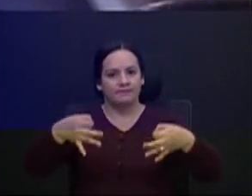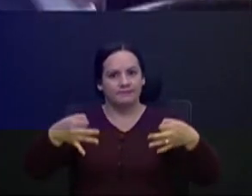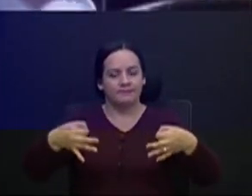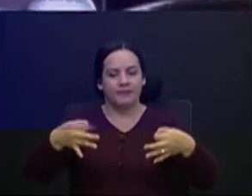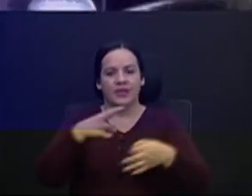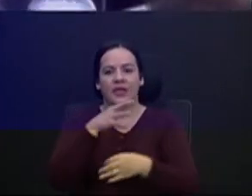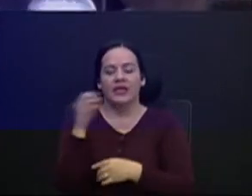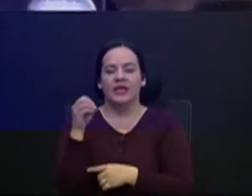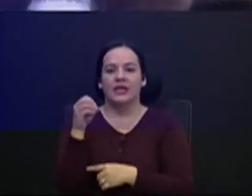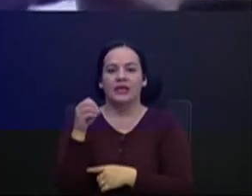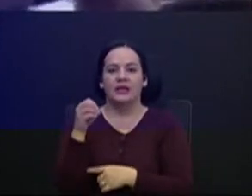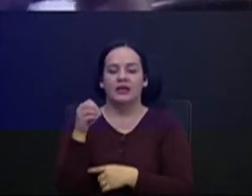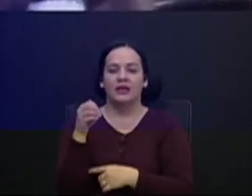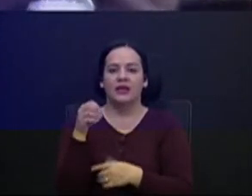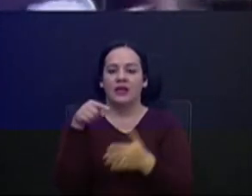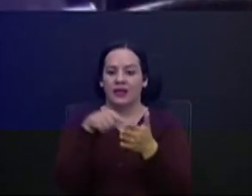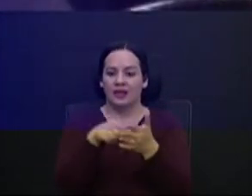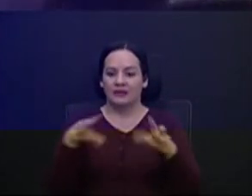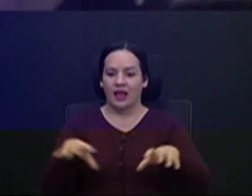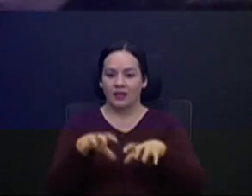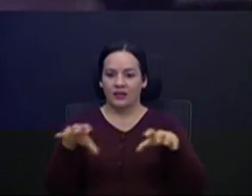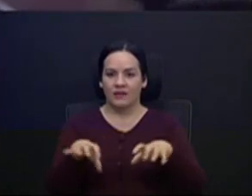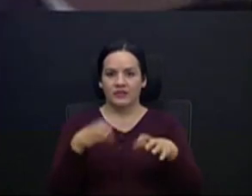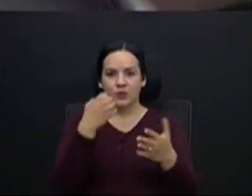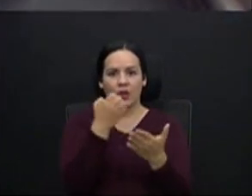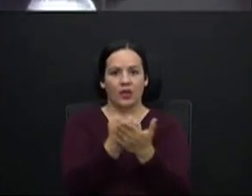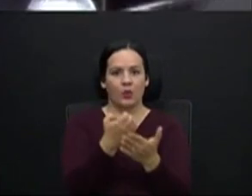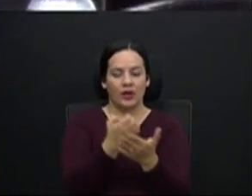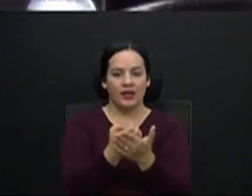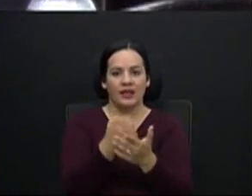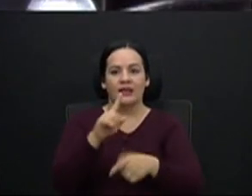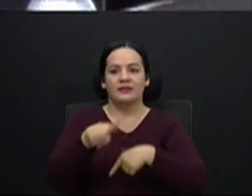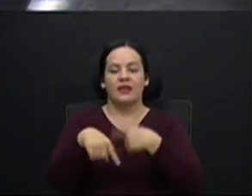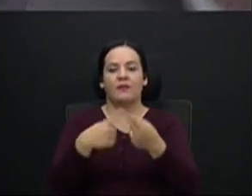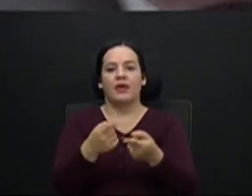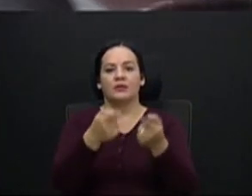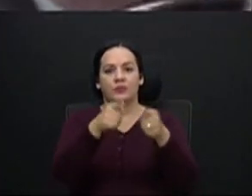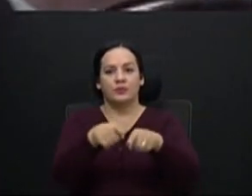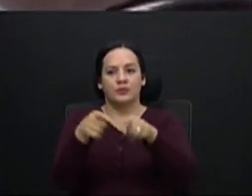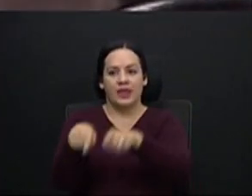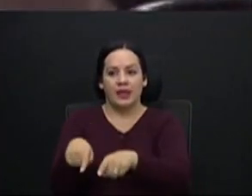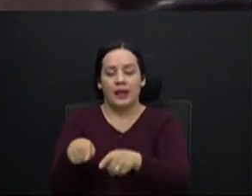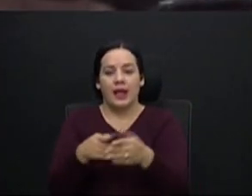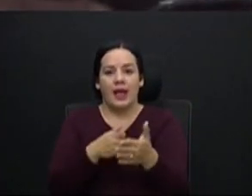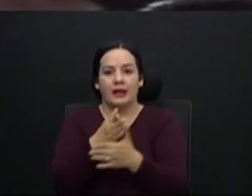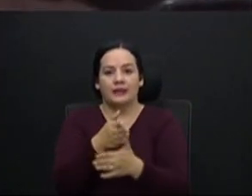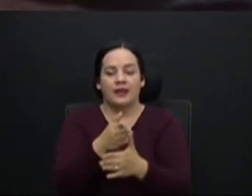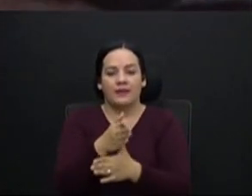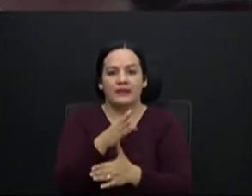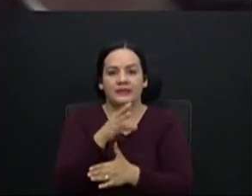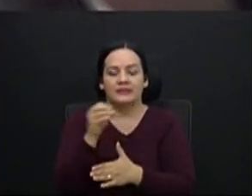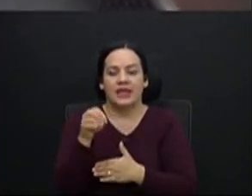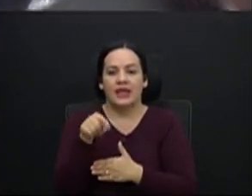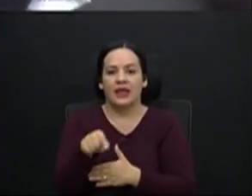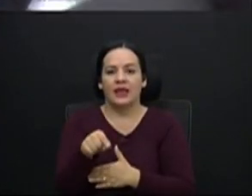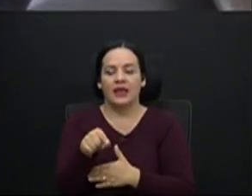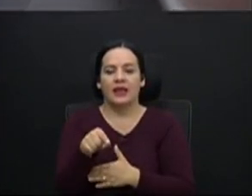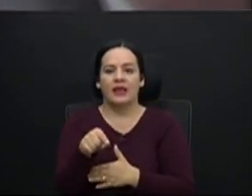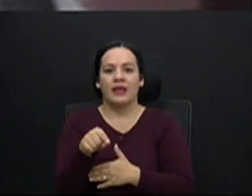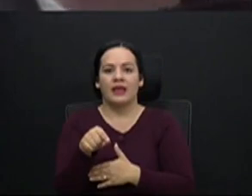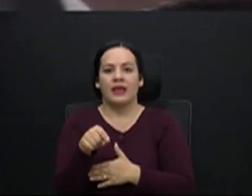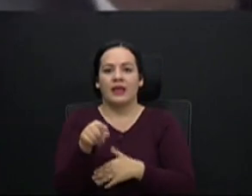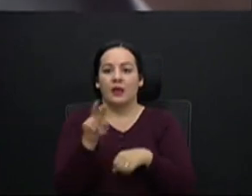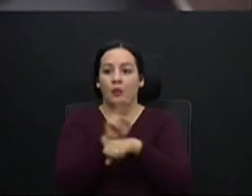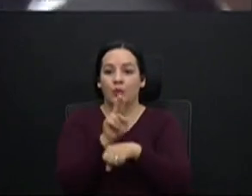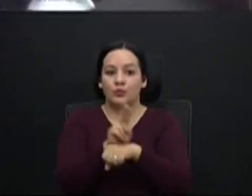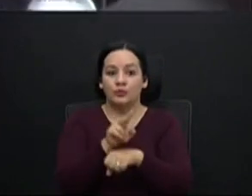que esta reactivación económica que va a darse a través de la intervención de estos